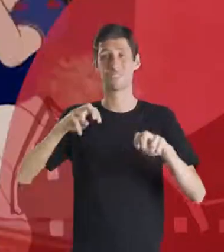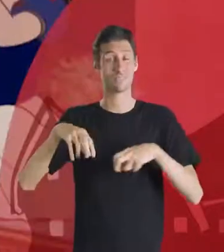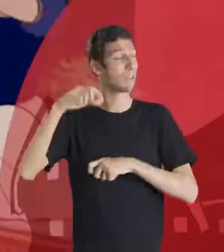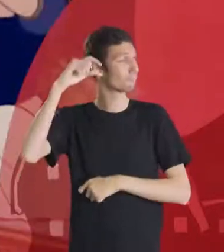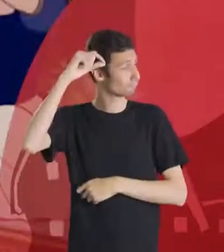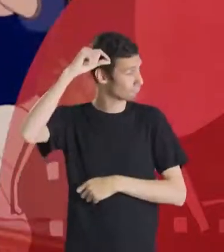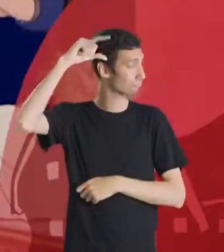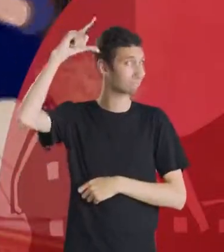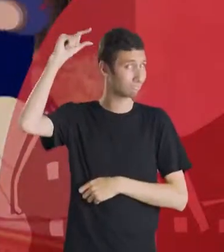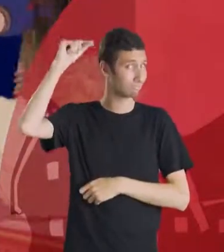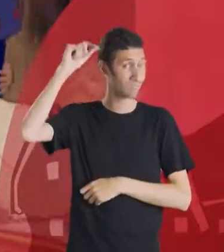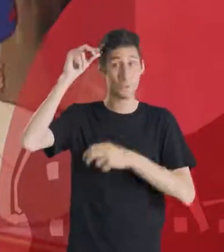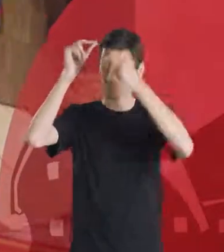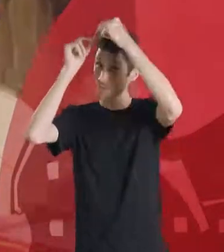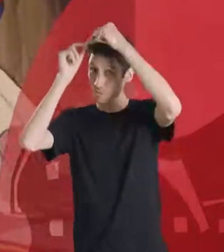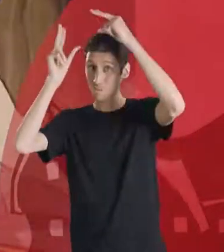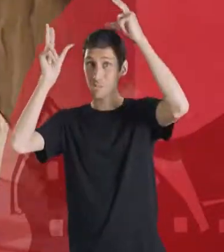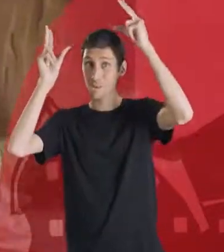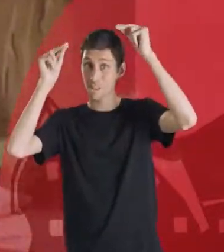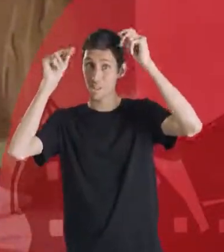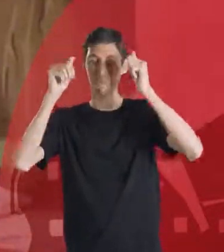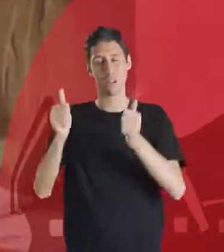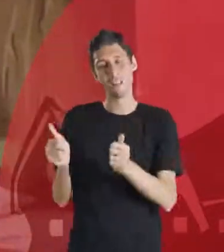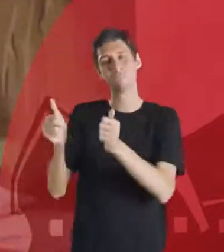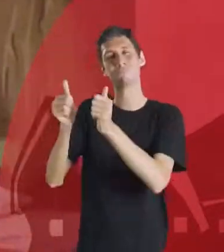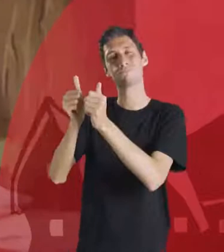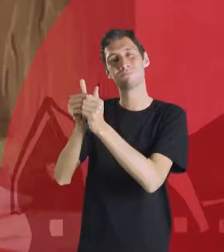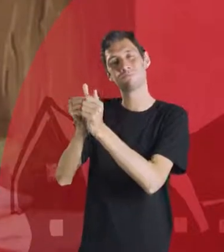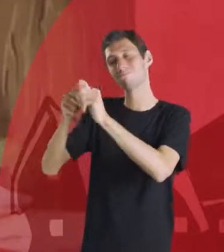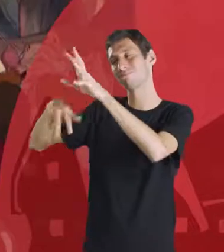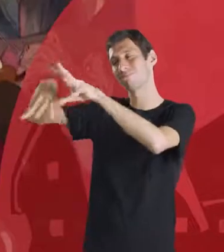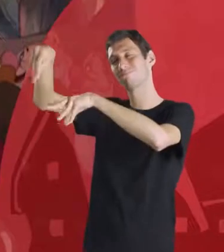regresa con el príncipe al castillo convertido en un